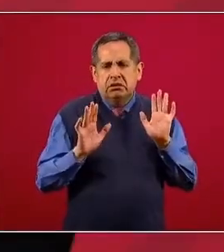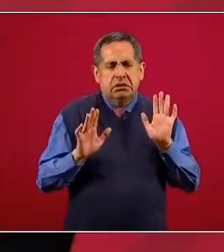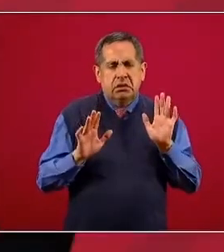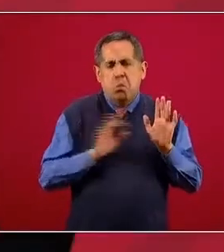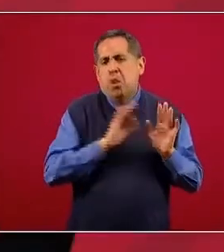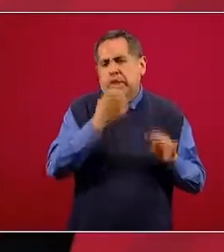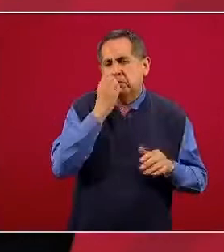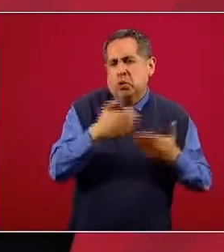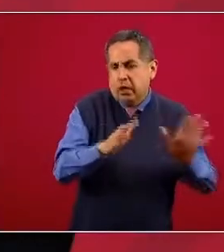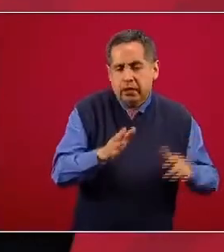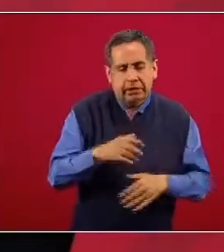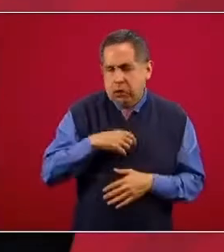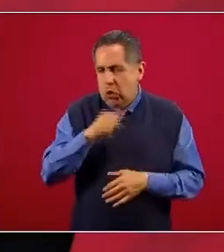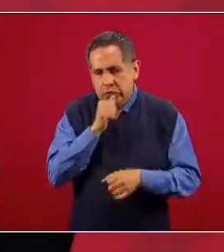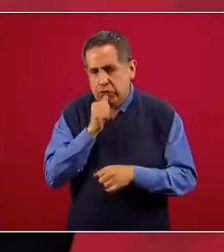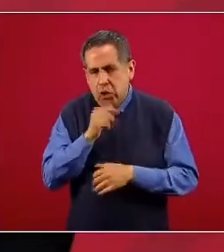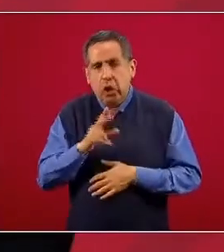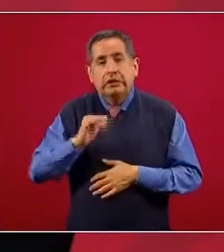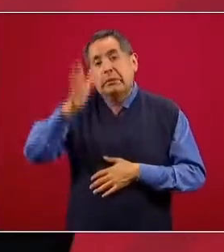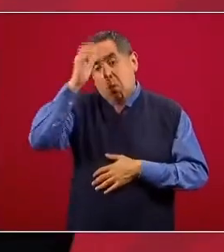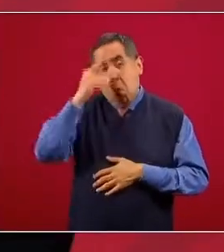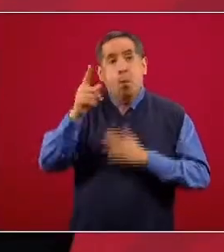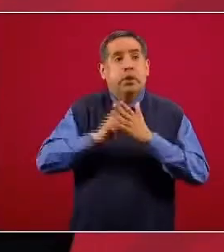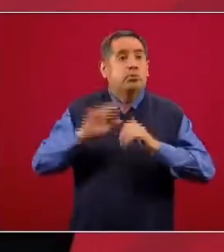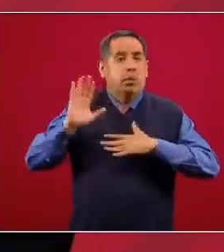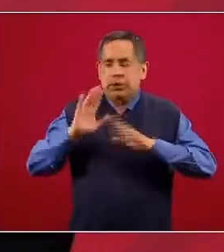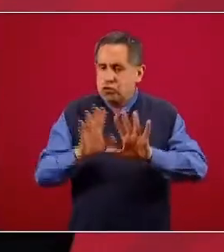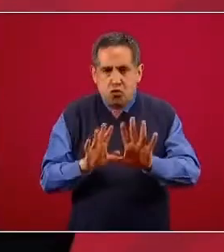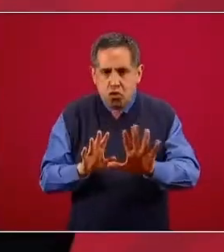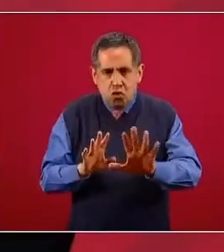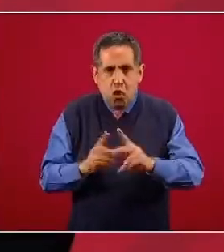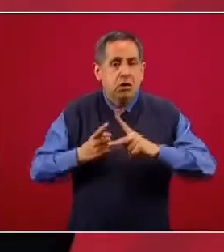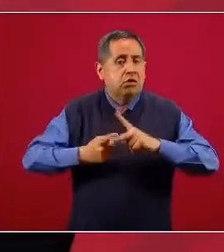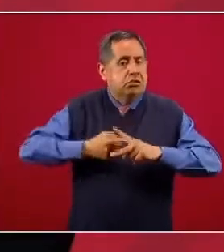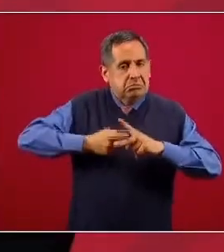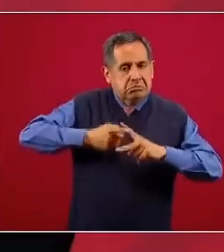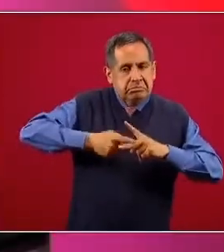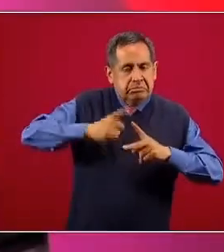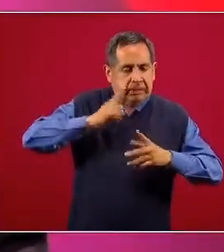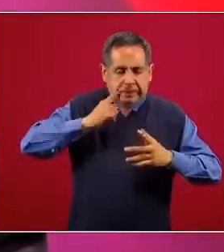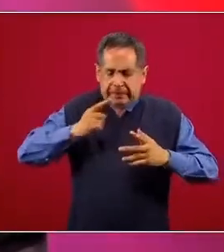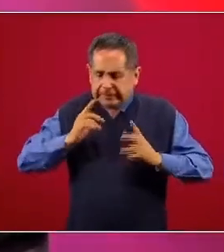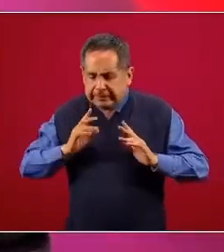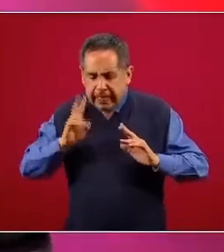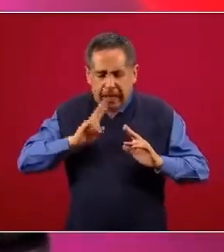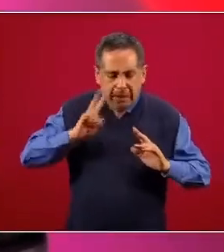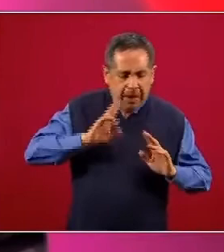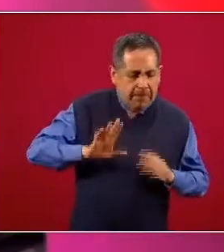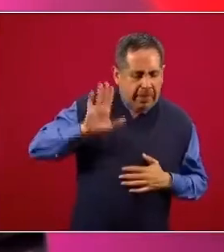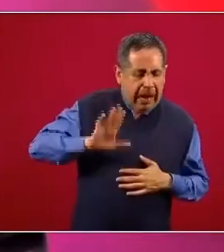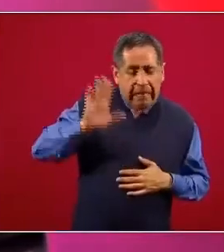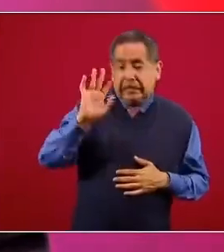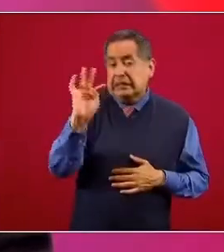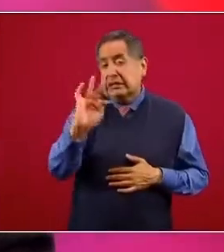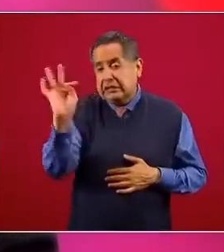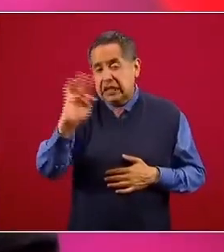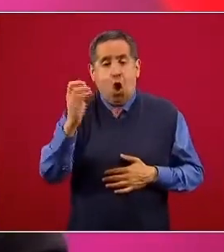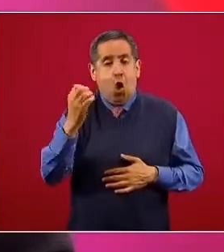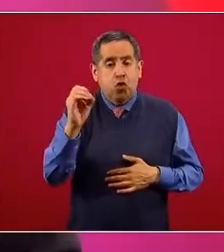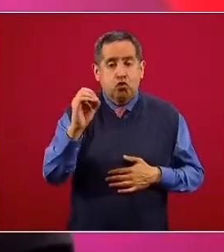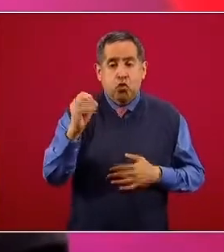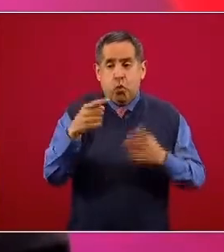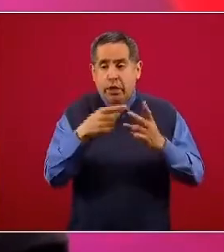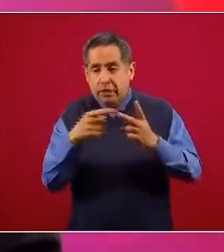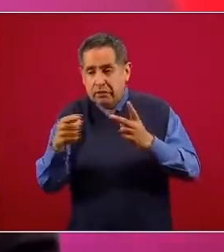Educativo. Hemos perfilado con base en las proyecciones matemáticas que en octubre, a lo largo de